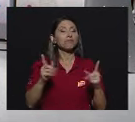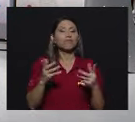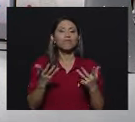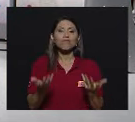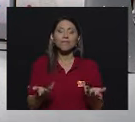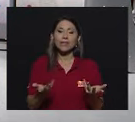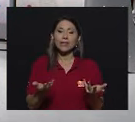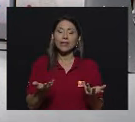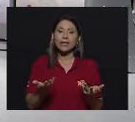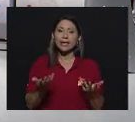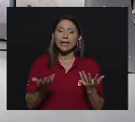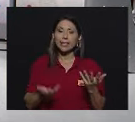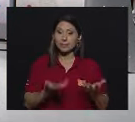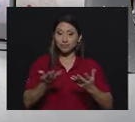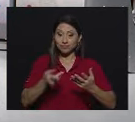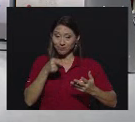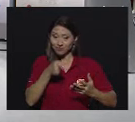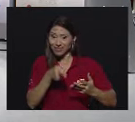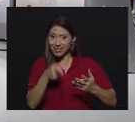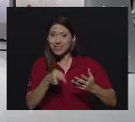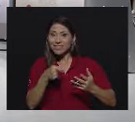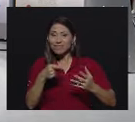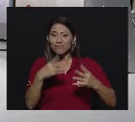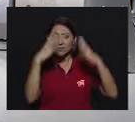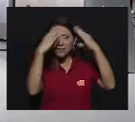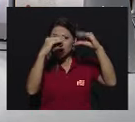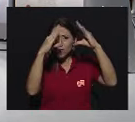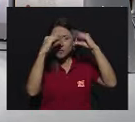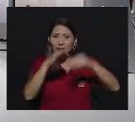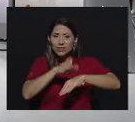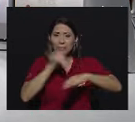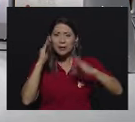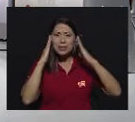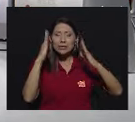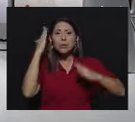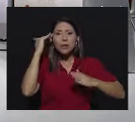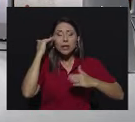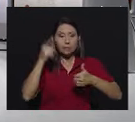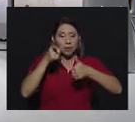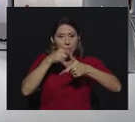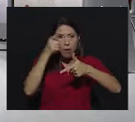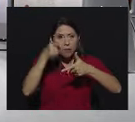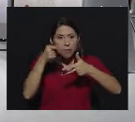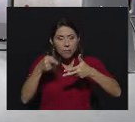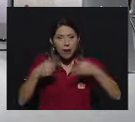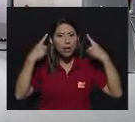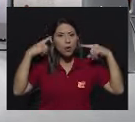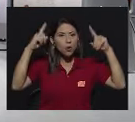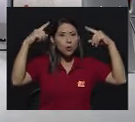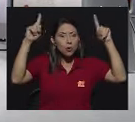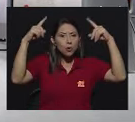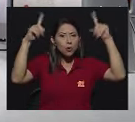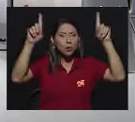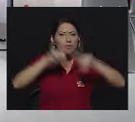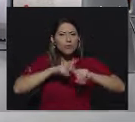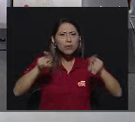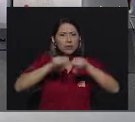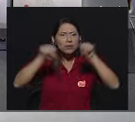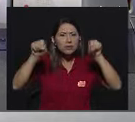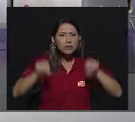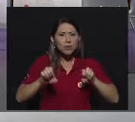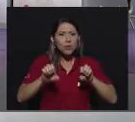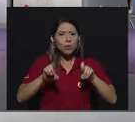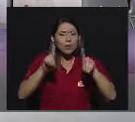un aspecto que el informe llama la atención es que, no obstante estos logros, el sistema